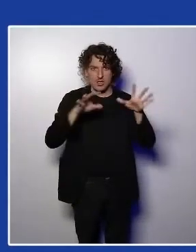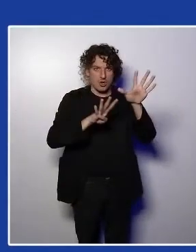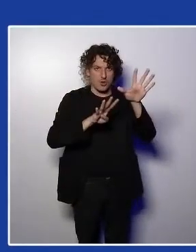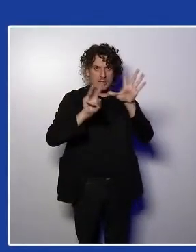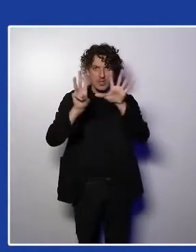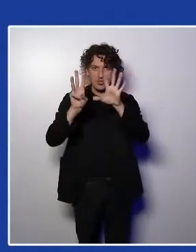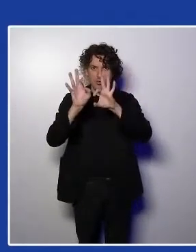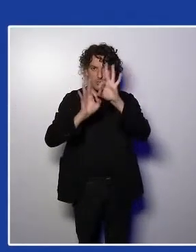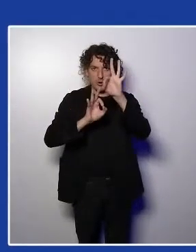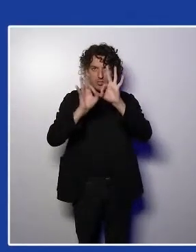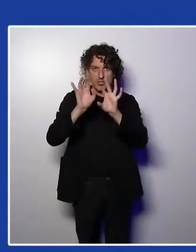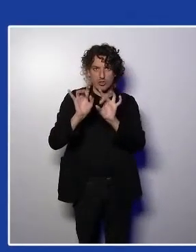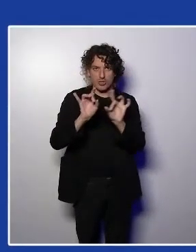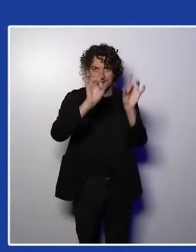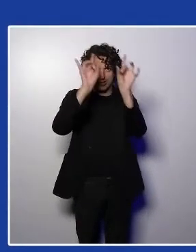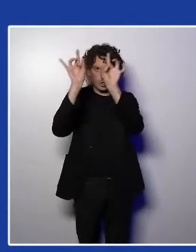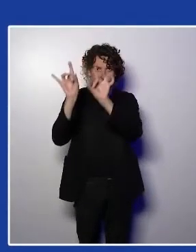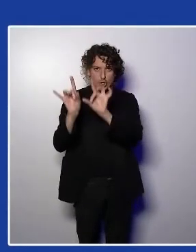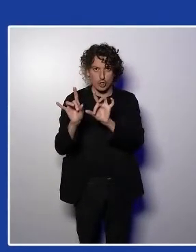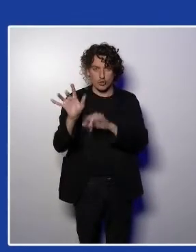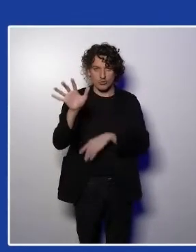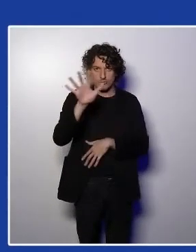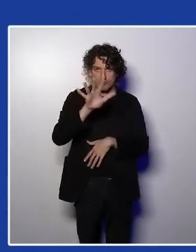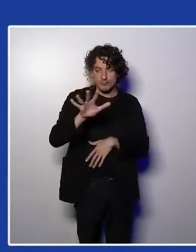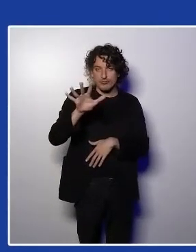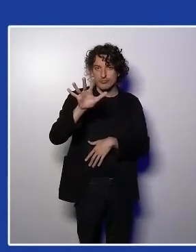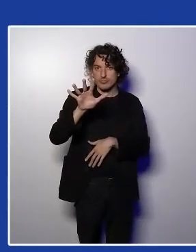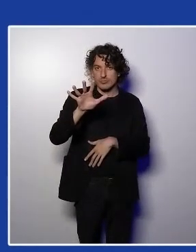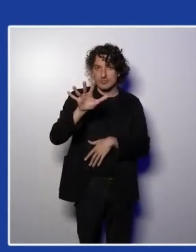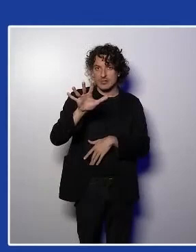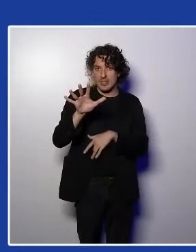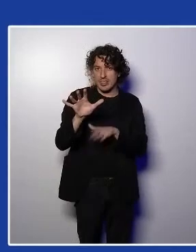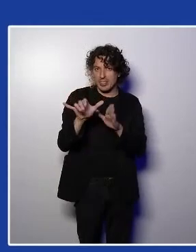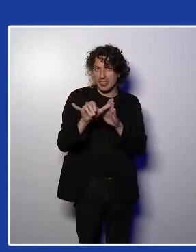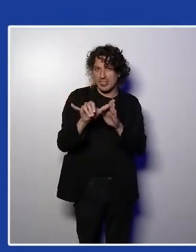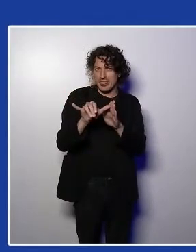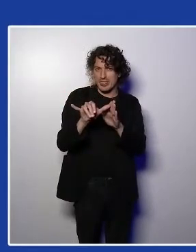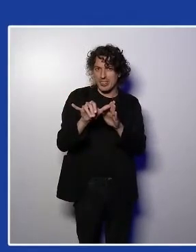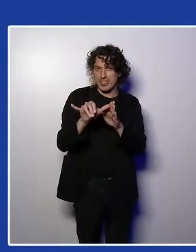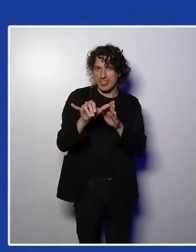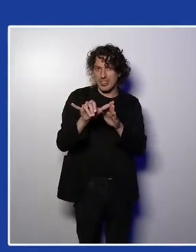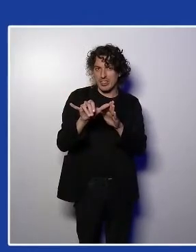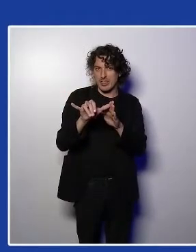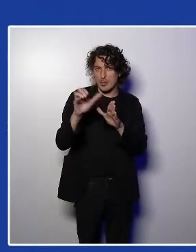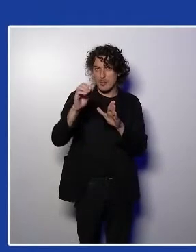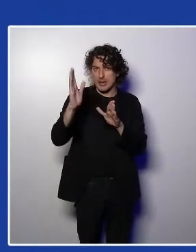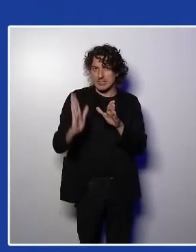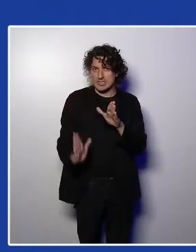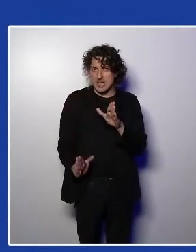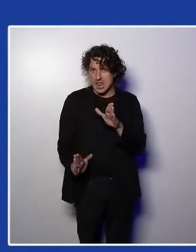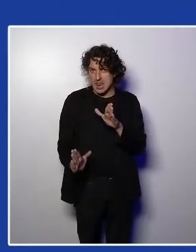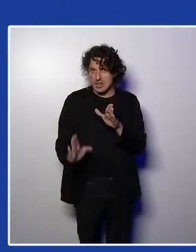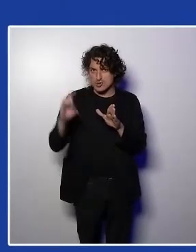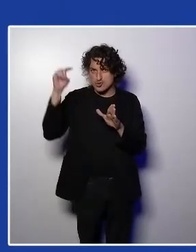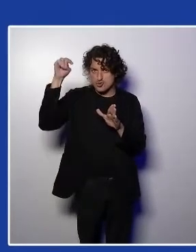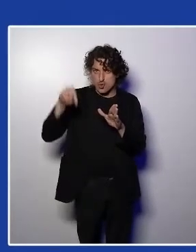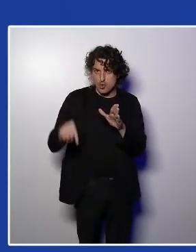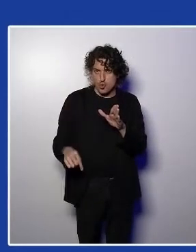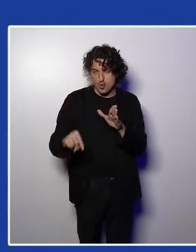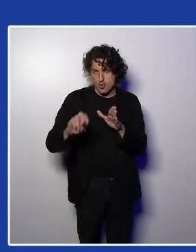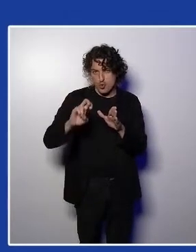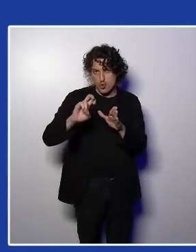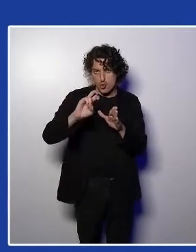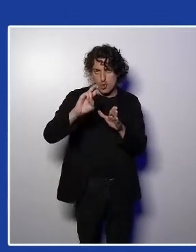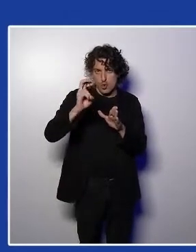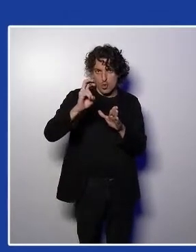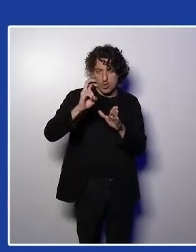98% del territorio de nuestra provincia limita una parte con el Brasil, con la parte sur del Brasil, y la otra